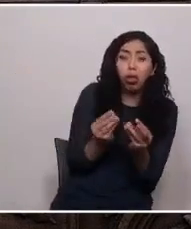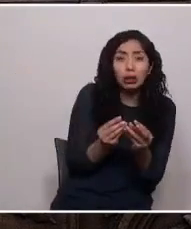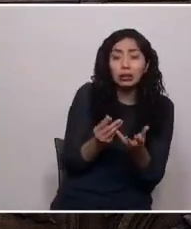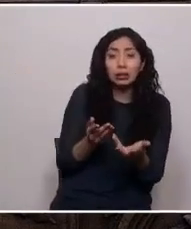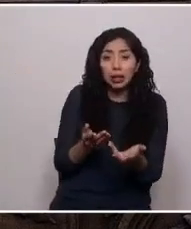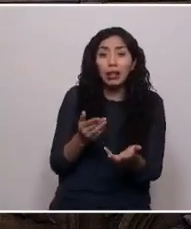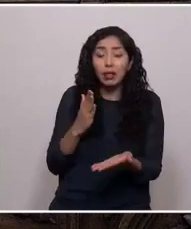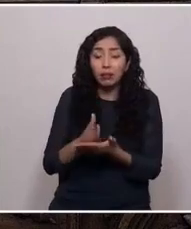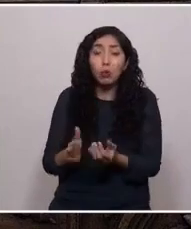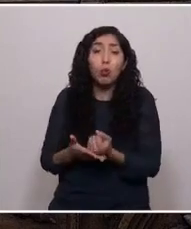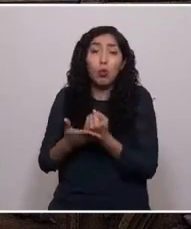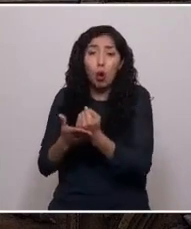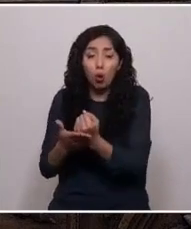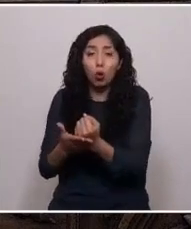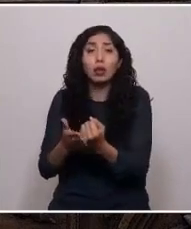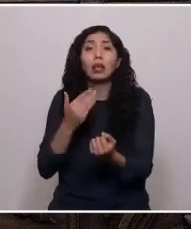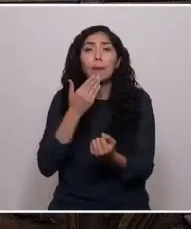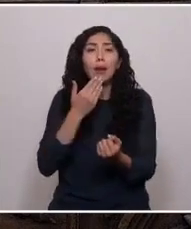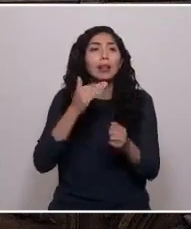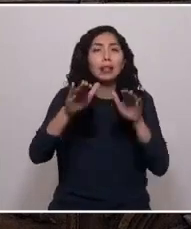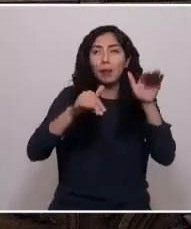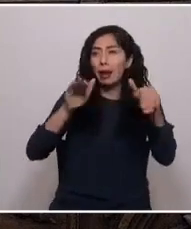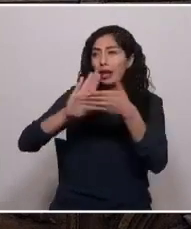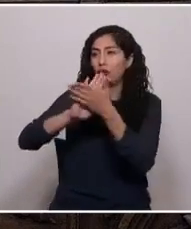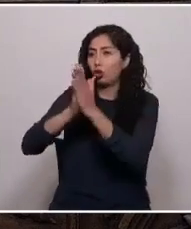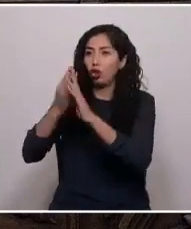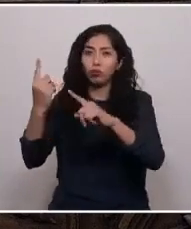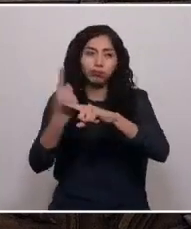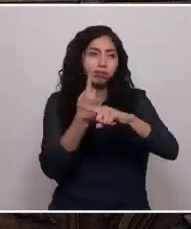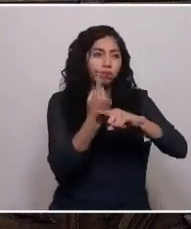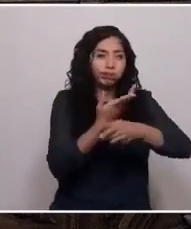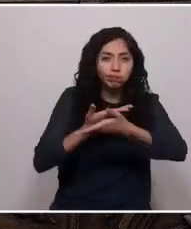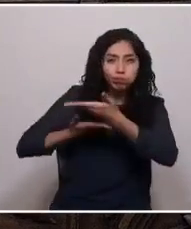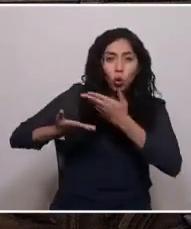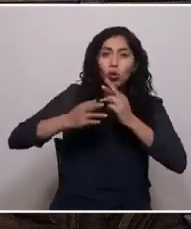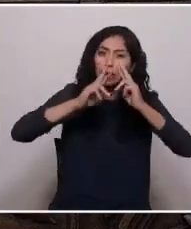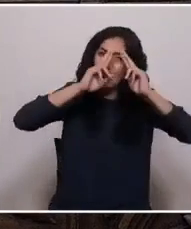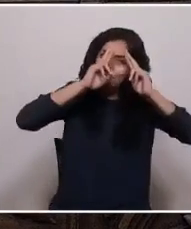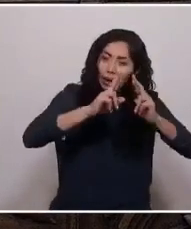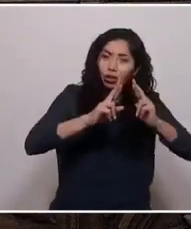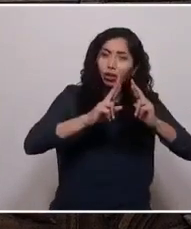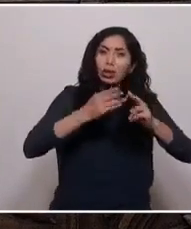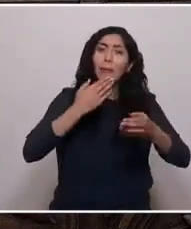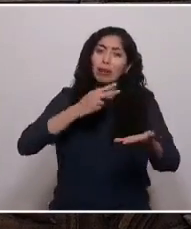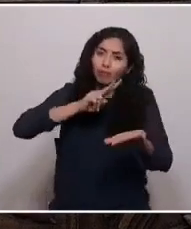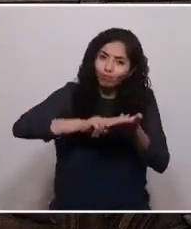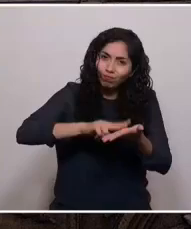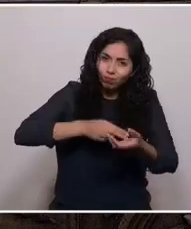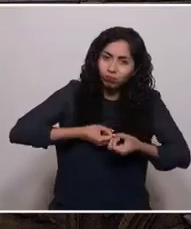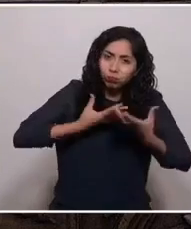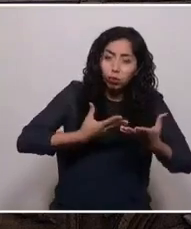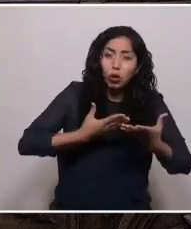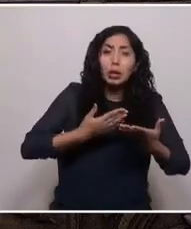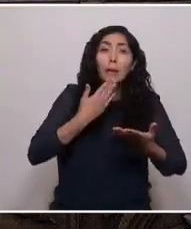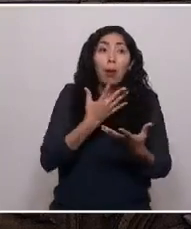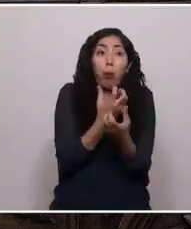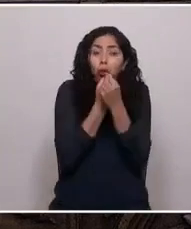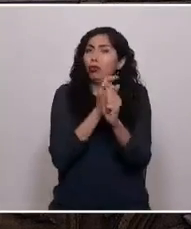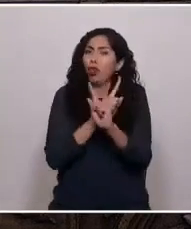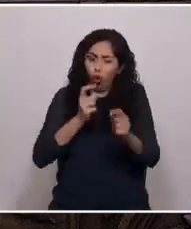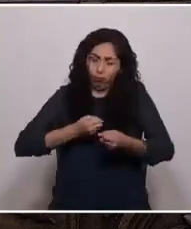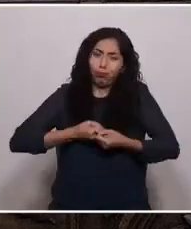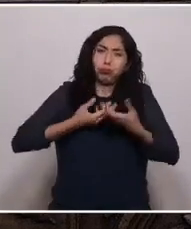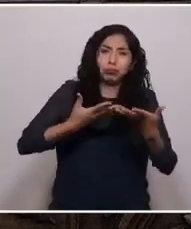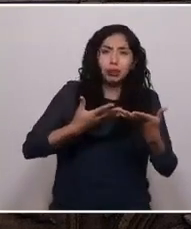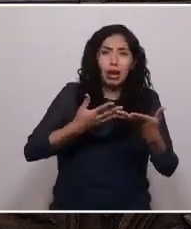quiero llamar a todos a dialogar con sinceridad respeto y sin censura de ideas una constitución